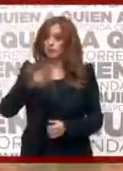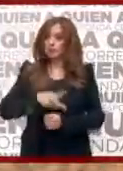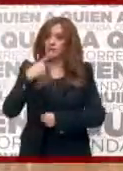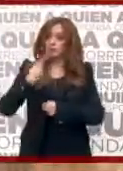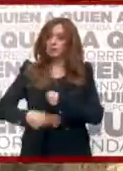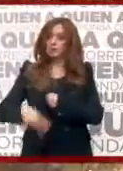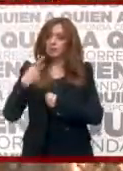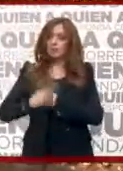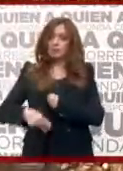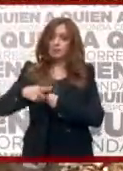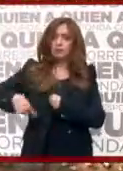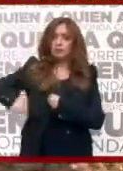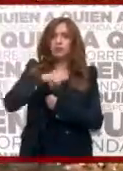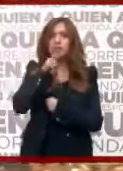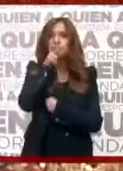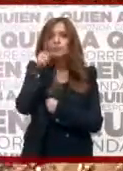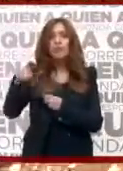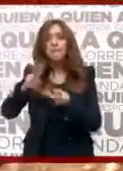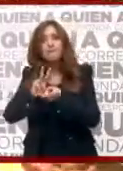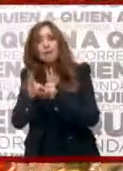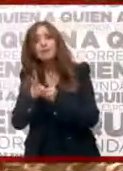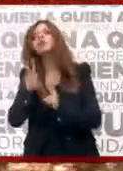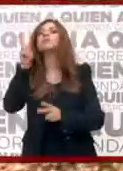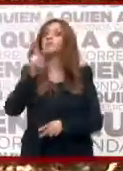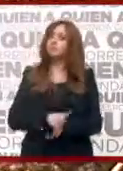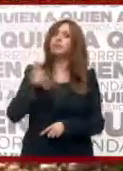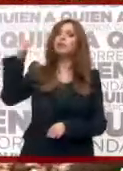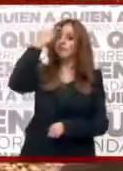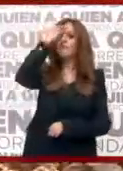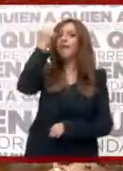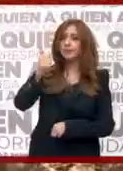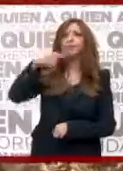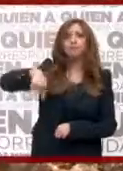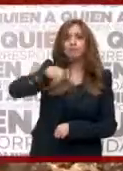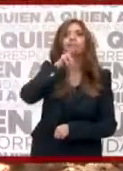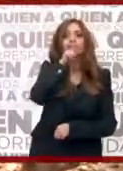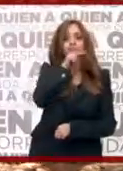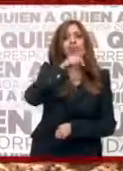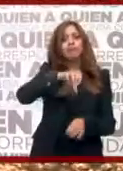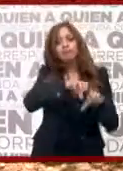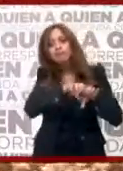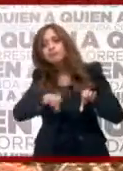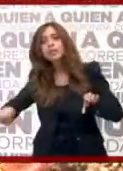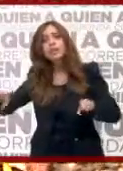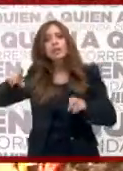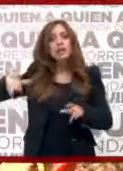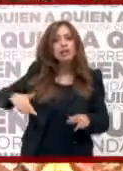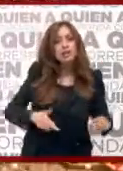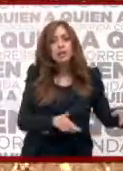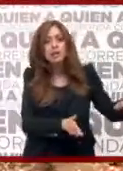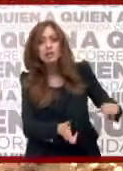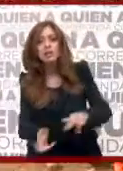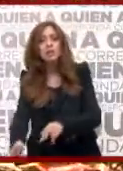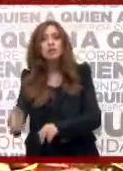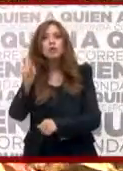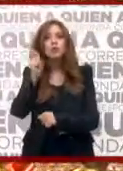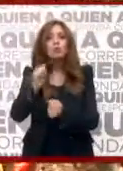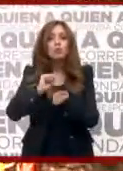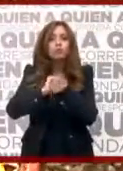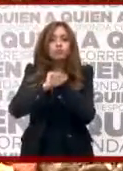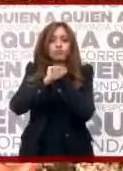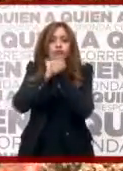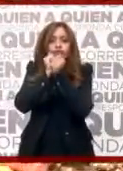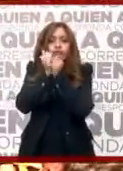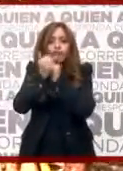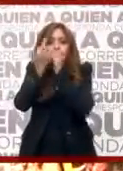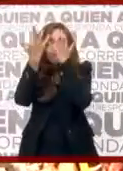Bastante preocupante la situación. Los vecinos creo que sí tienen motivo para estar bien preocupadotes. El río está deslavando su calle y amenaza con llevarse